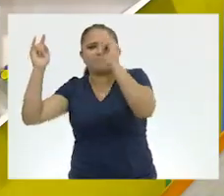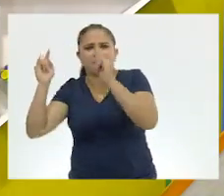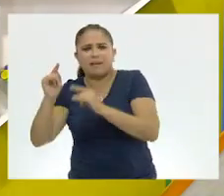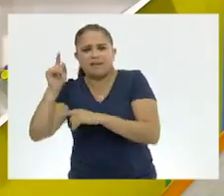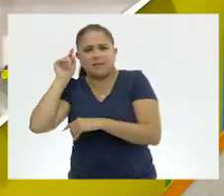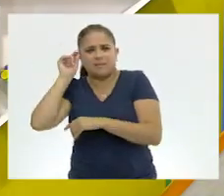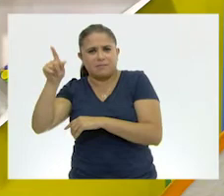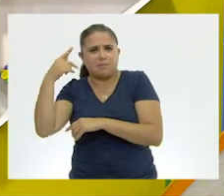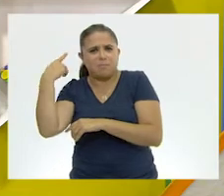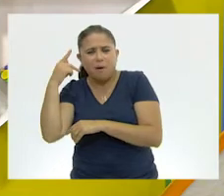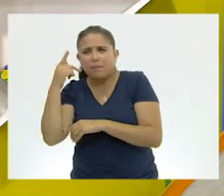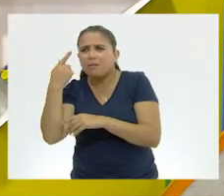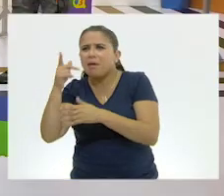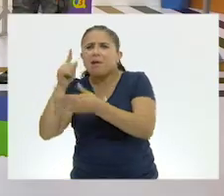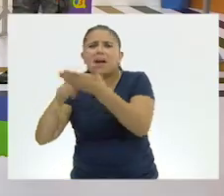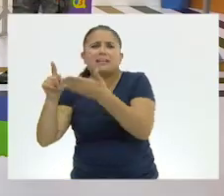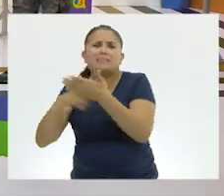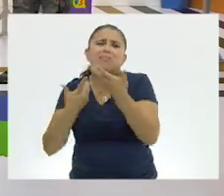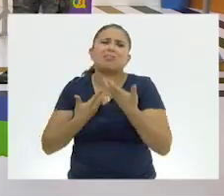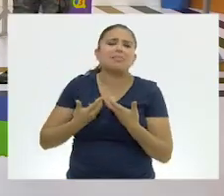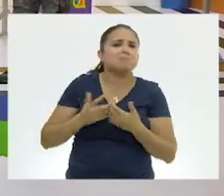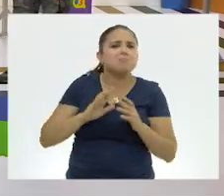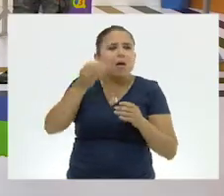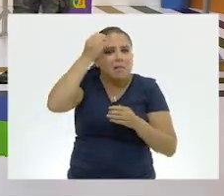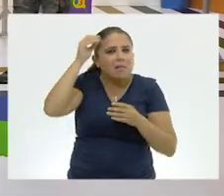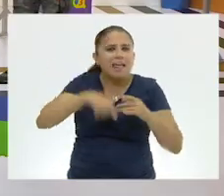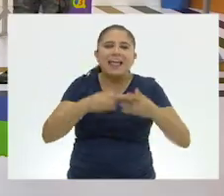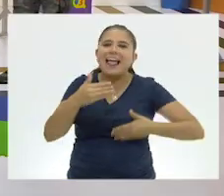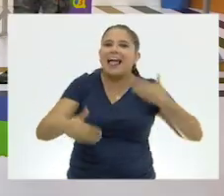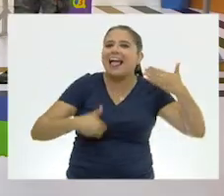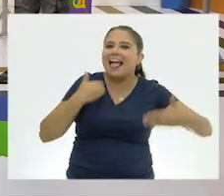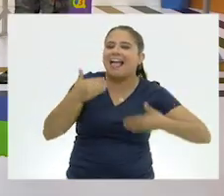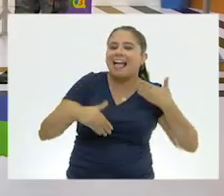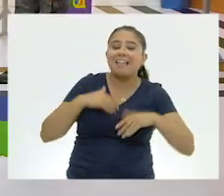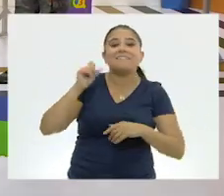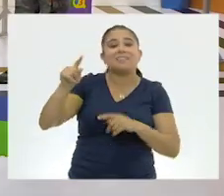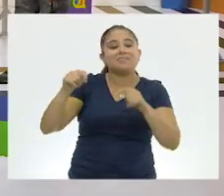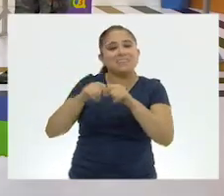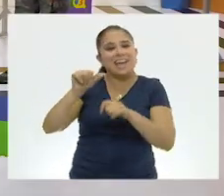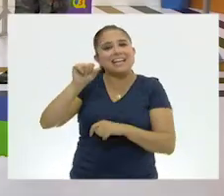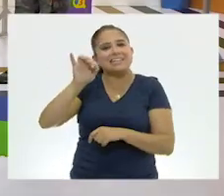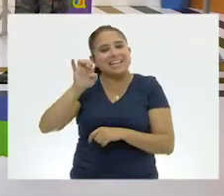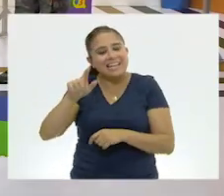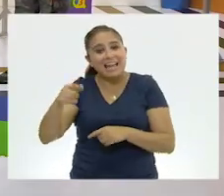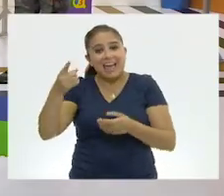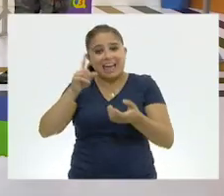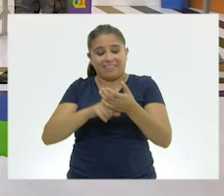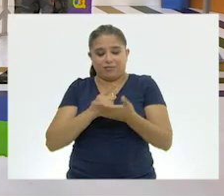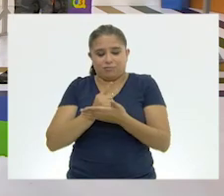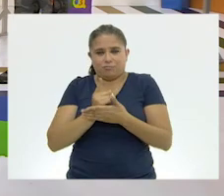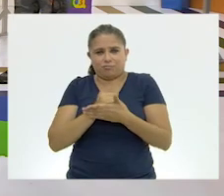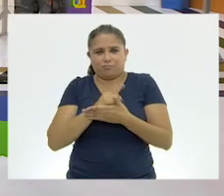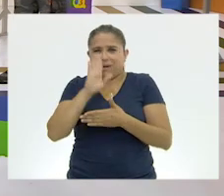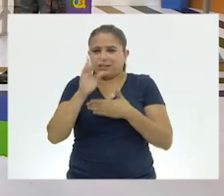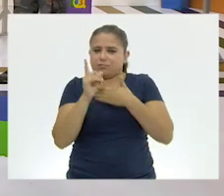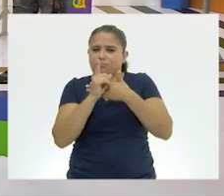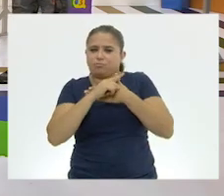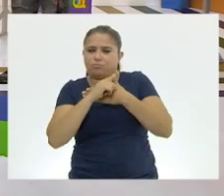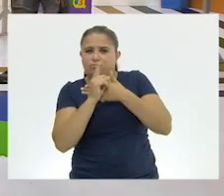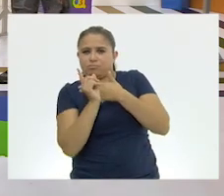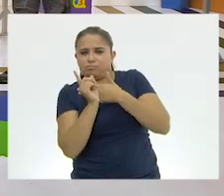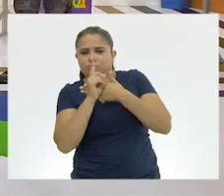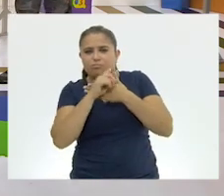frustró el plan de tan bien que me la estoy pasando. ¡Exacto! Como bien dice Tío Asael, dejamos que nuestra brújula interior